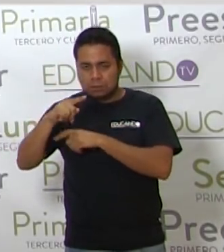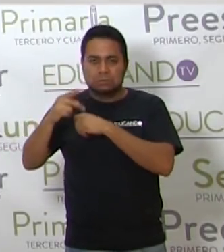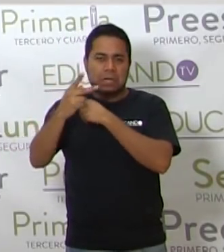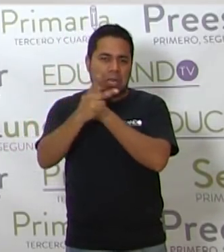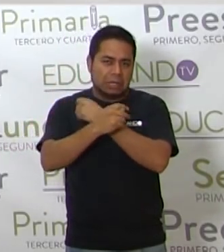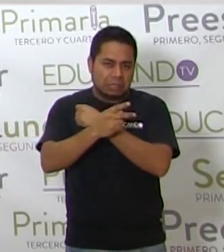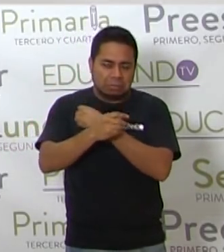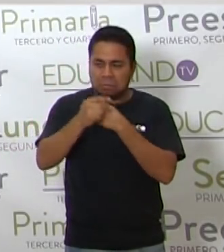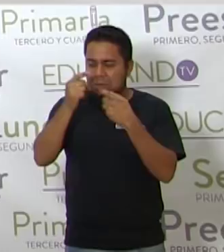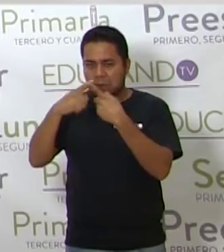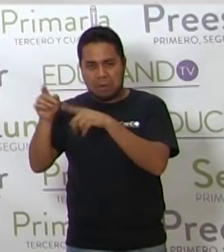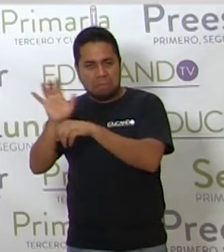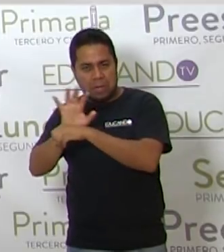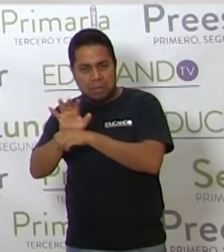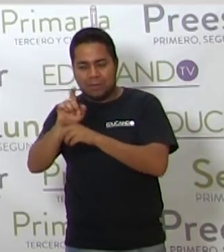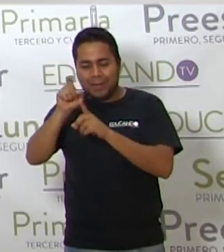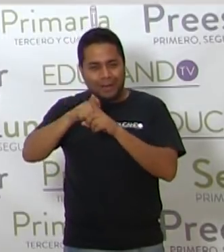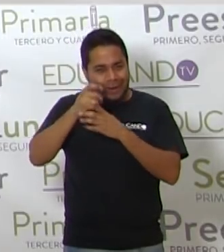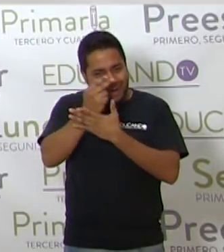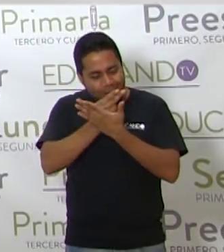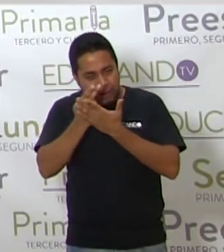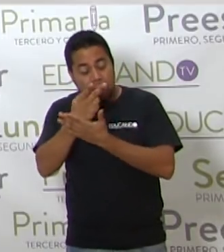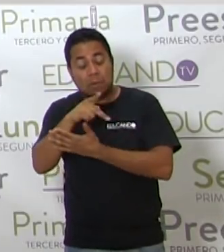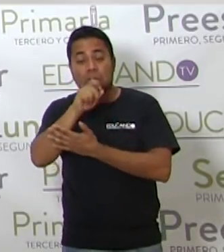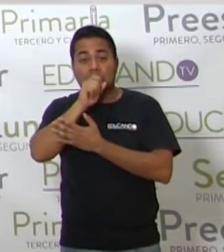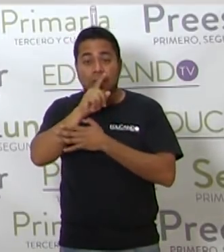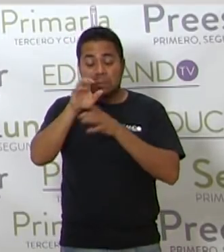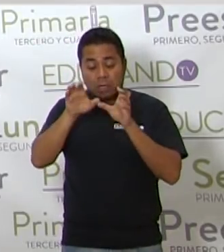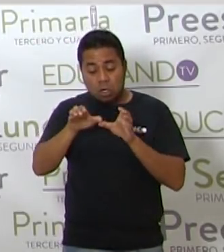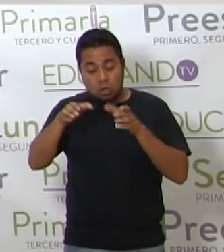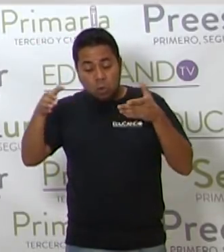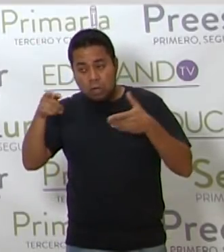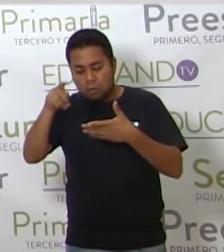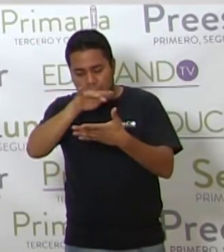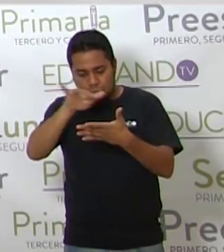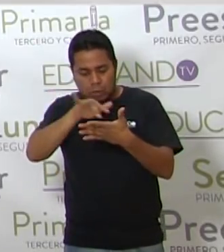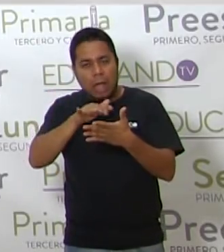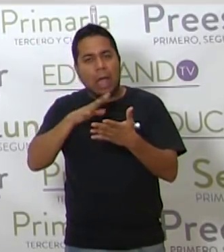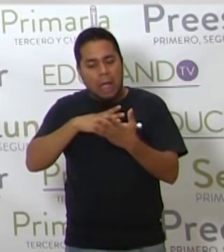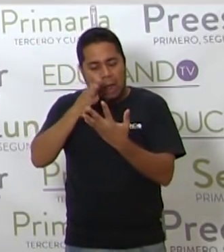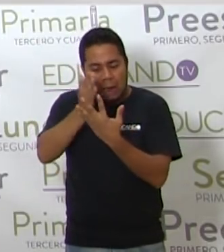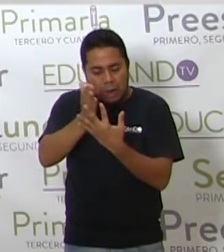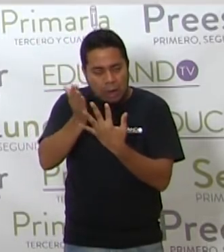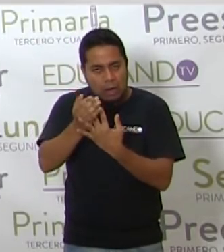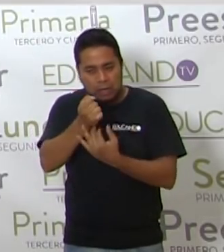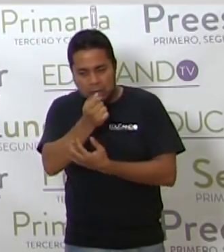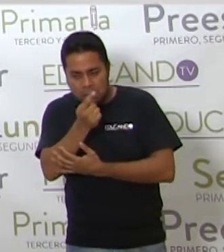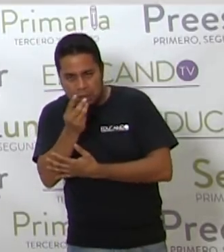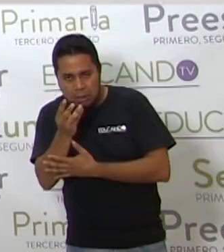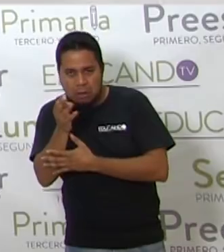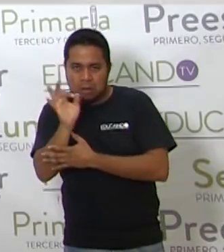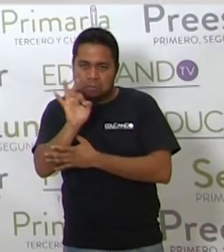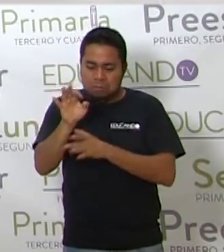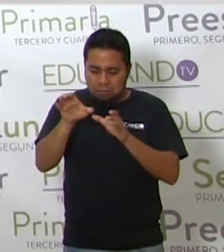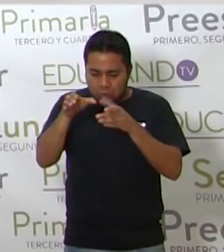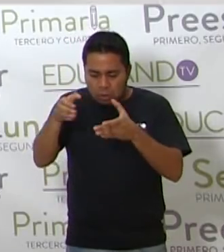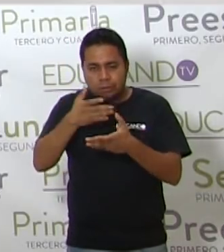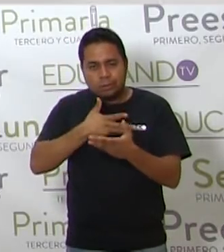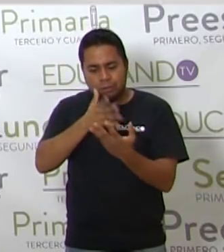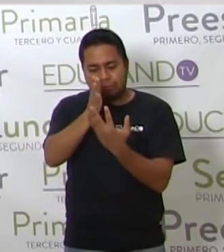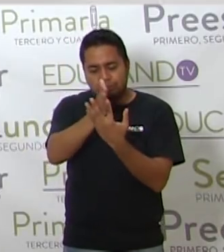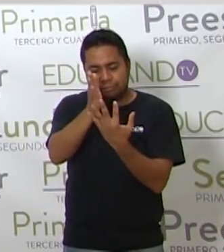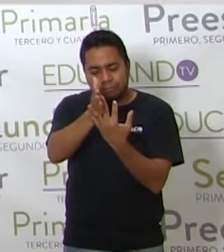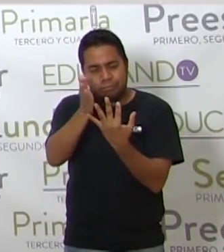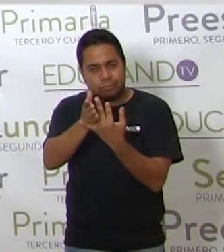tú has visto, pero también de los cuentos que tú has leído. Hay algunos cuentos que tienen episodios. Y